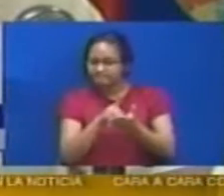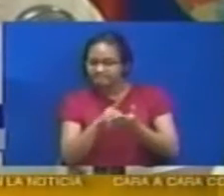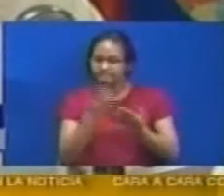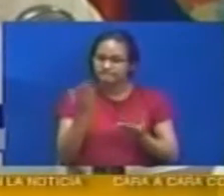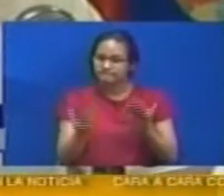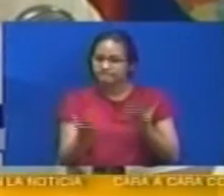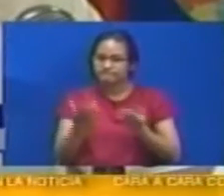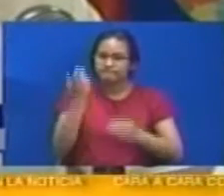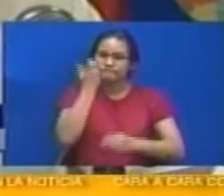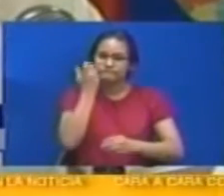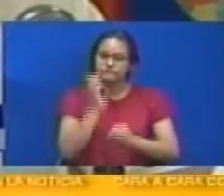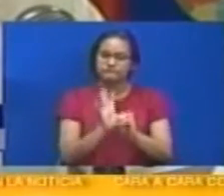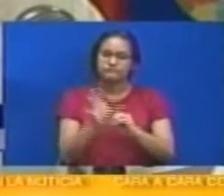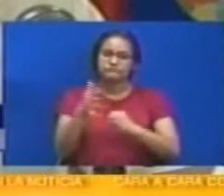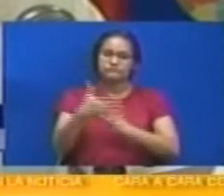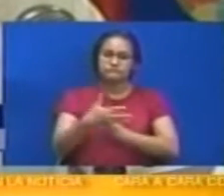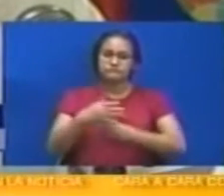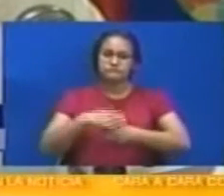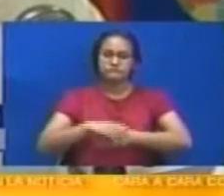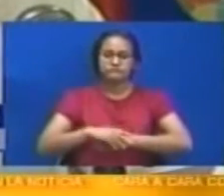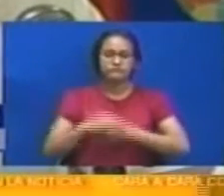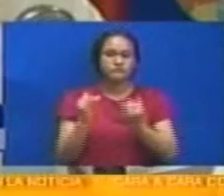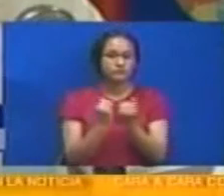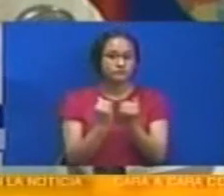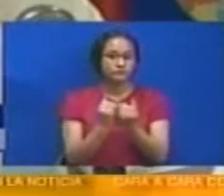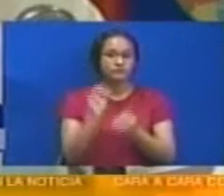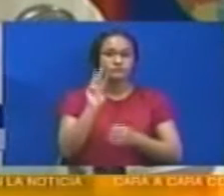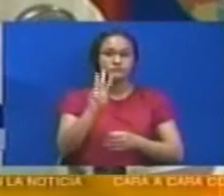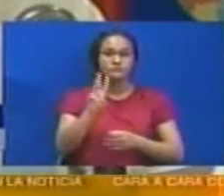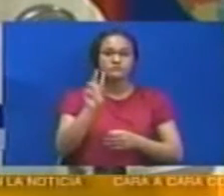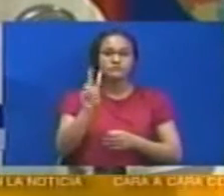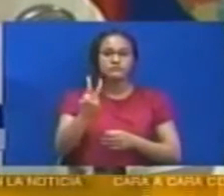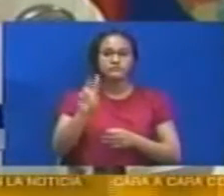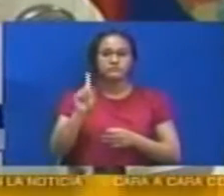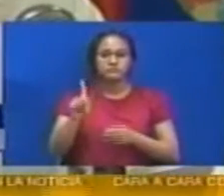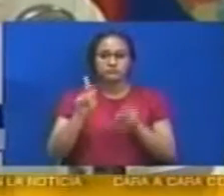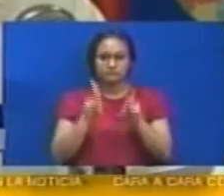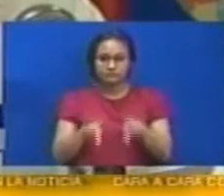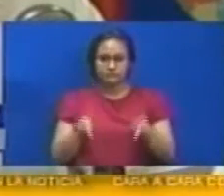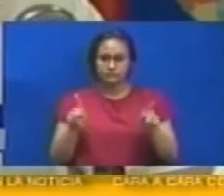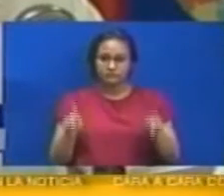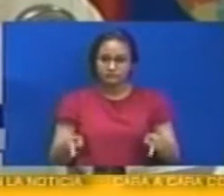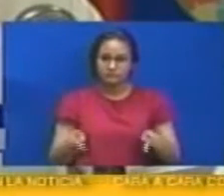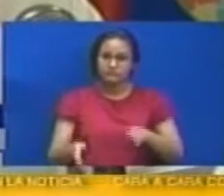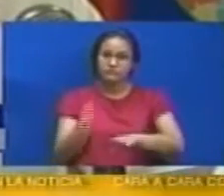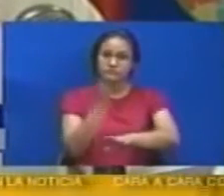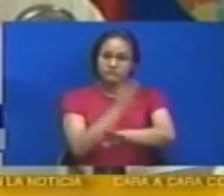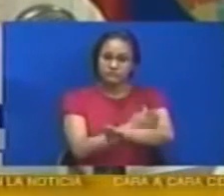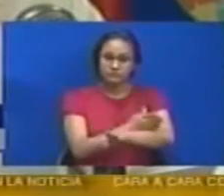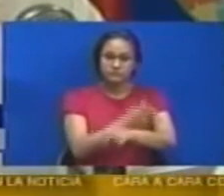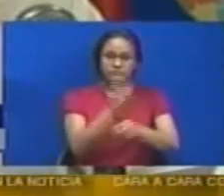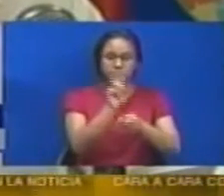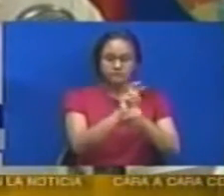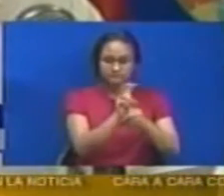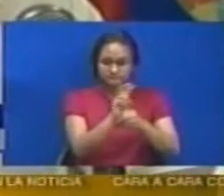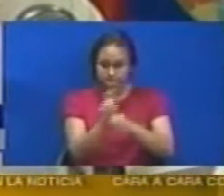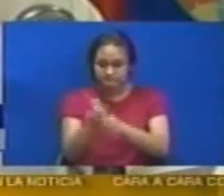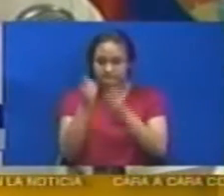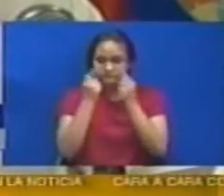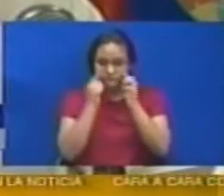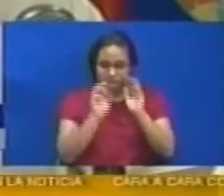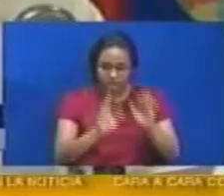De la misma forma, 321 personas de las que estaban en seguimiento responsable y